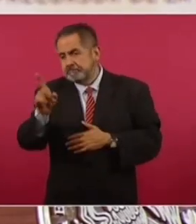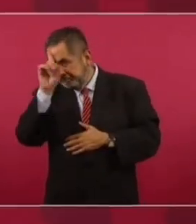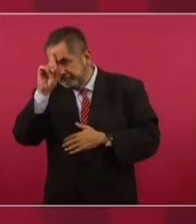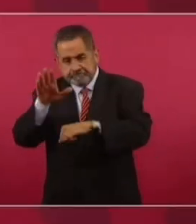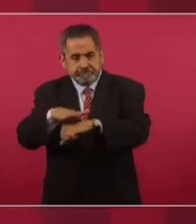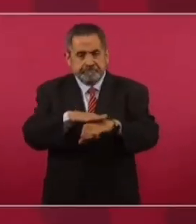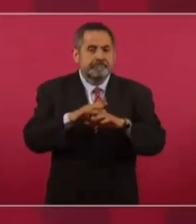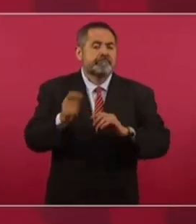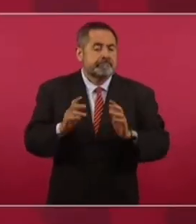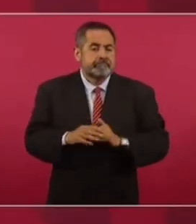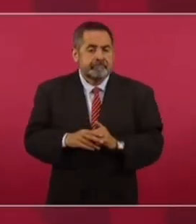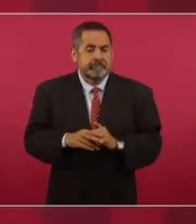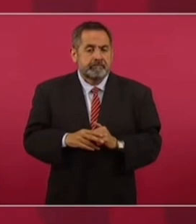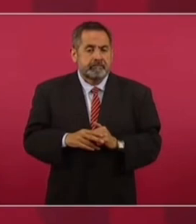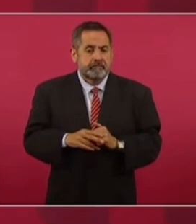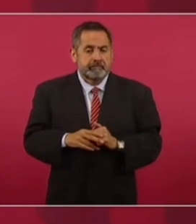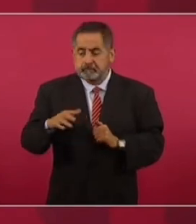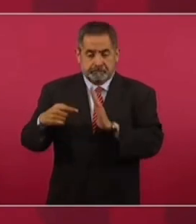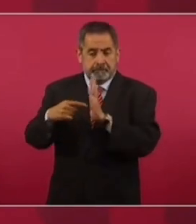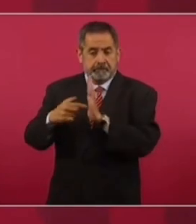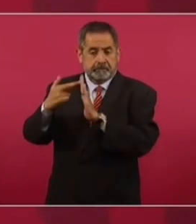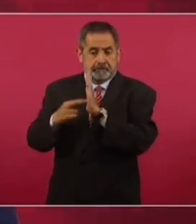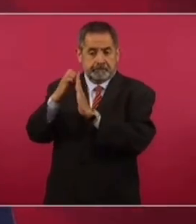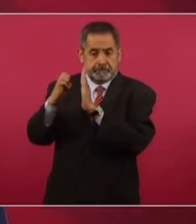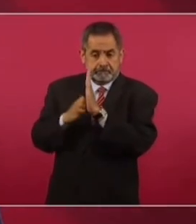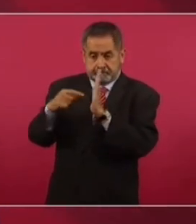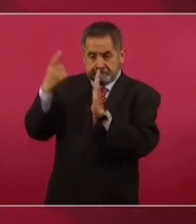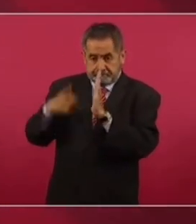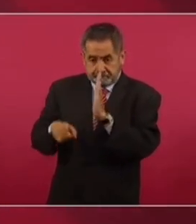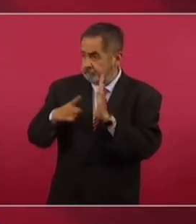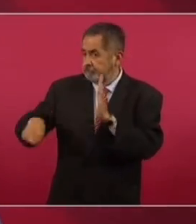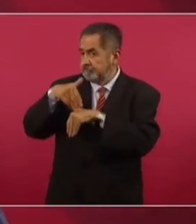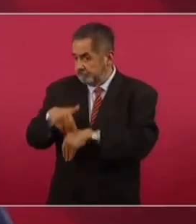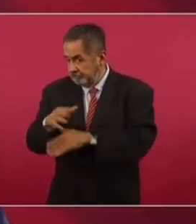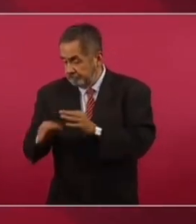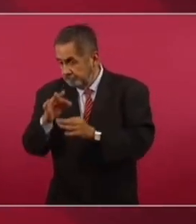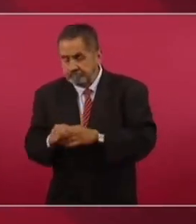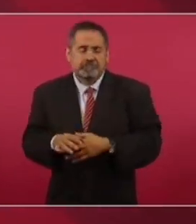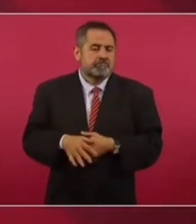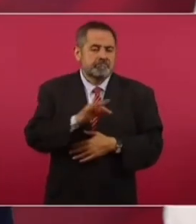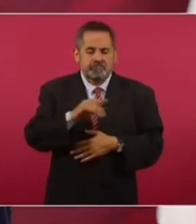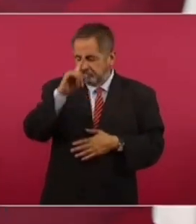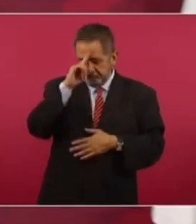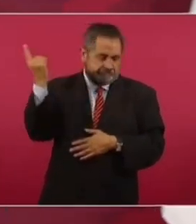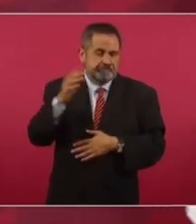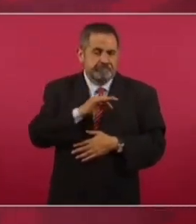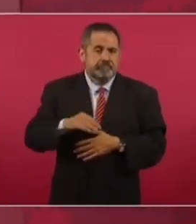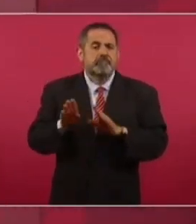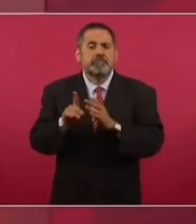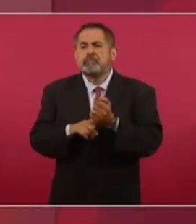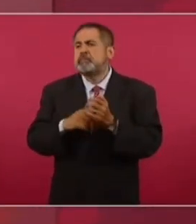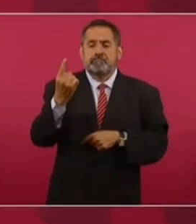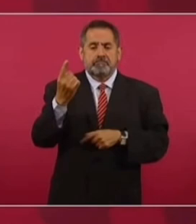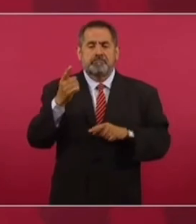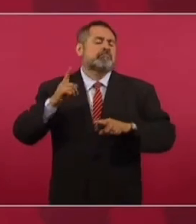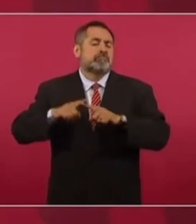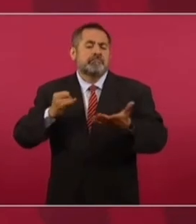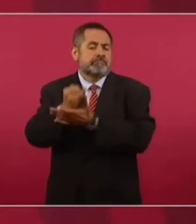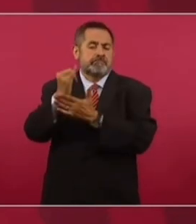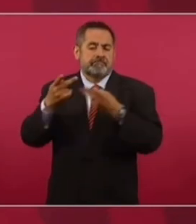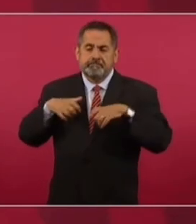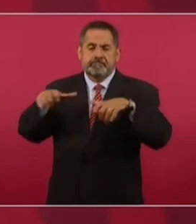recomendación, si se ajustan a lo que establece el estatuto, se puede resolver con una o con dos encuestas.